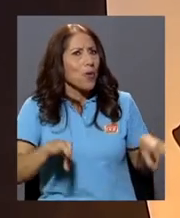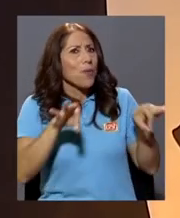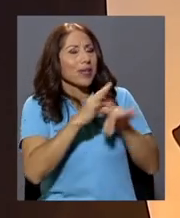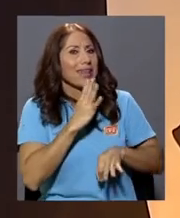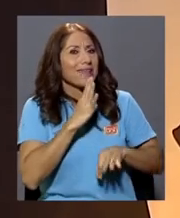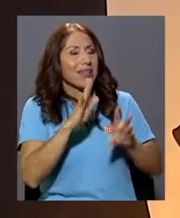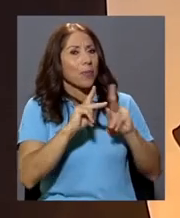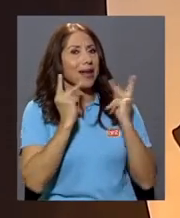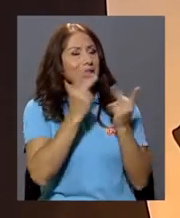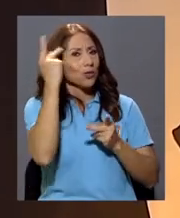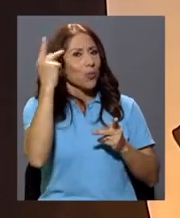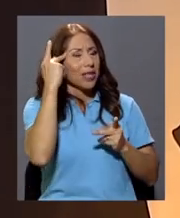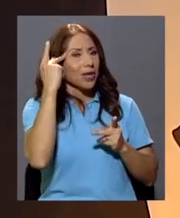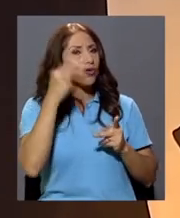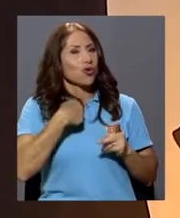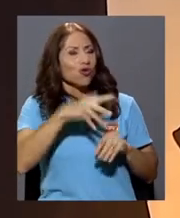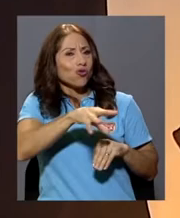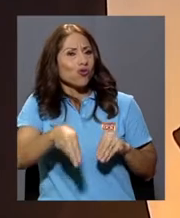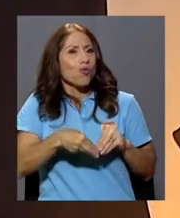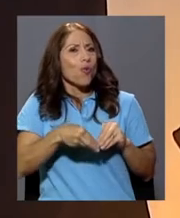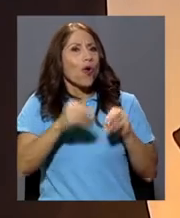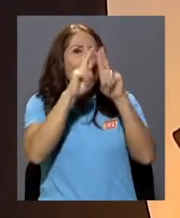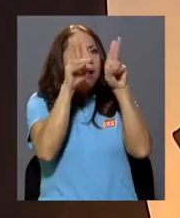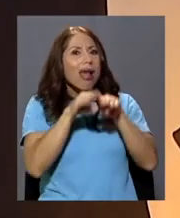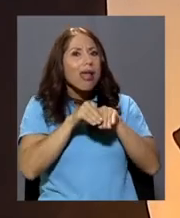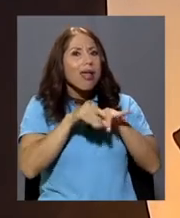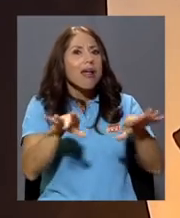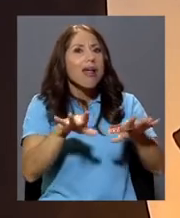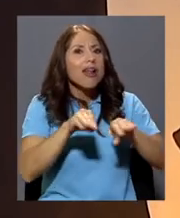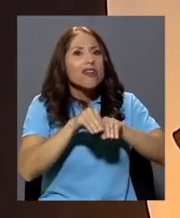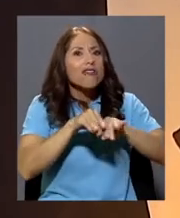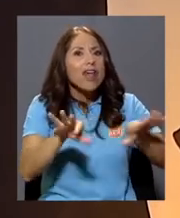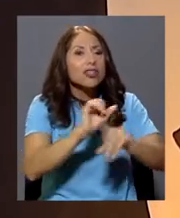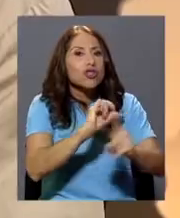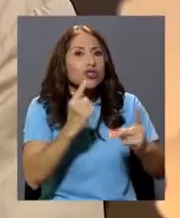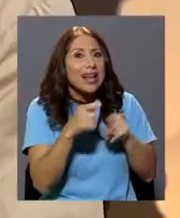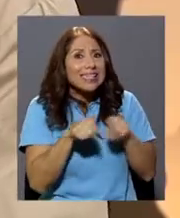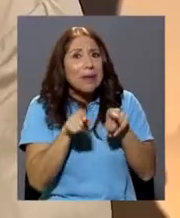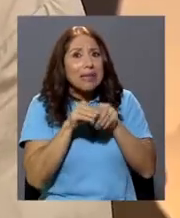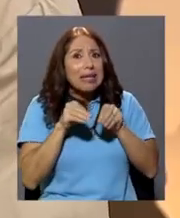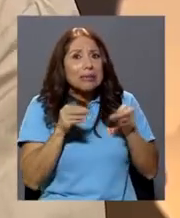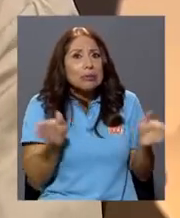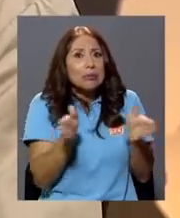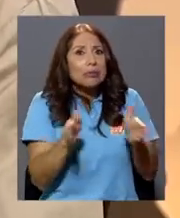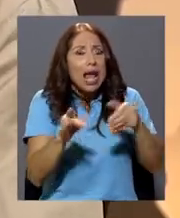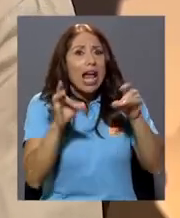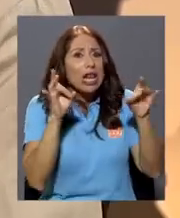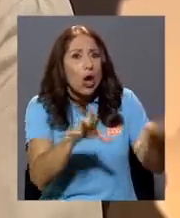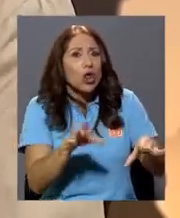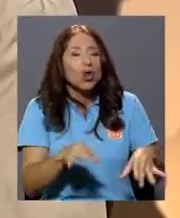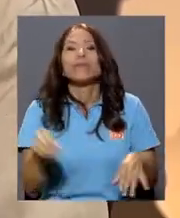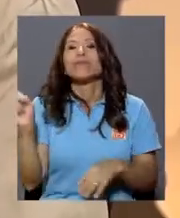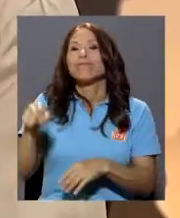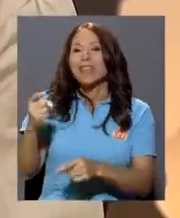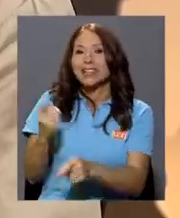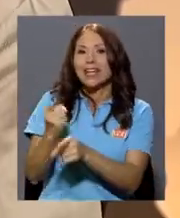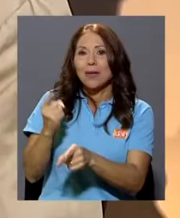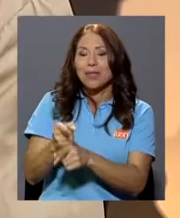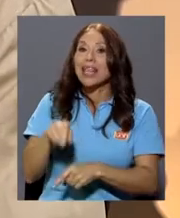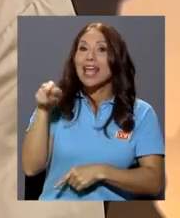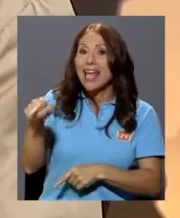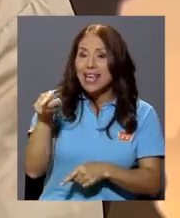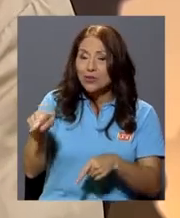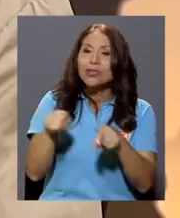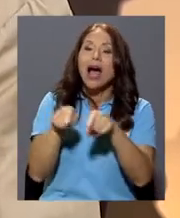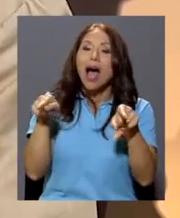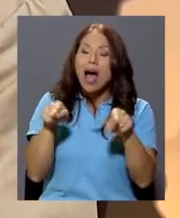políticos. Las redes sociales. Las redes sociales también el odio. También, exactamente, sí, es verdad. Es otro gran elemento